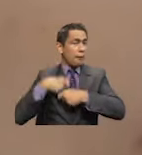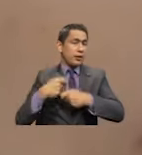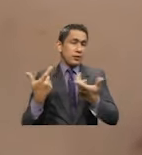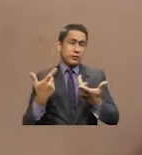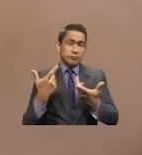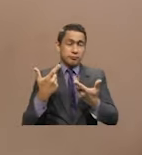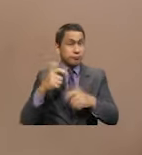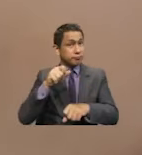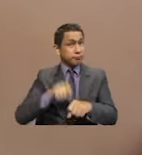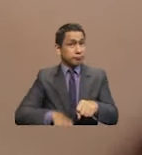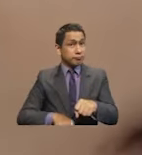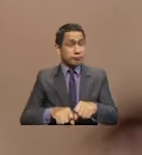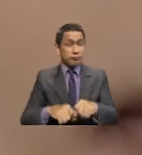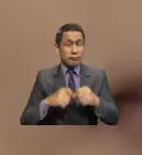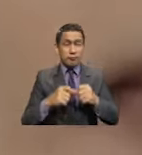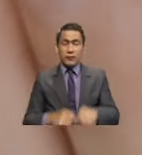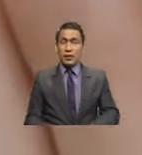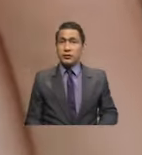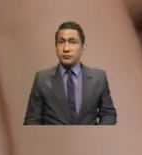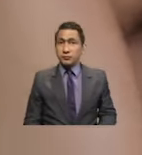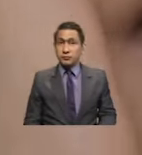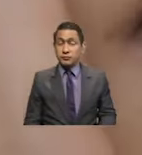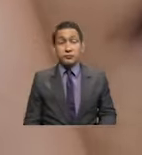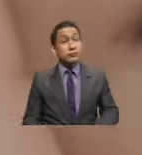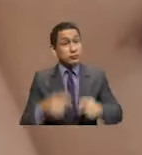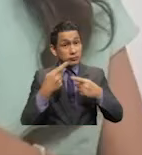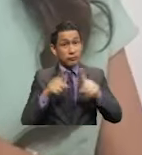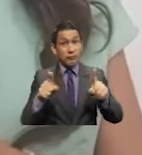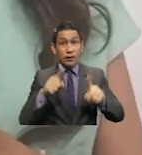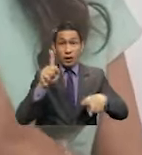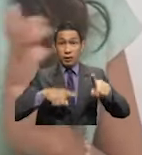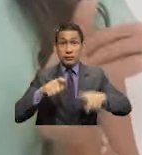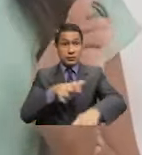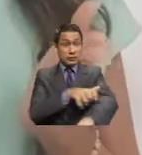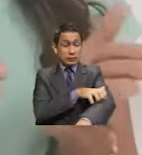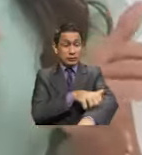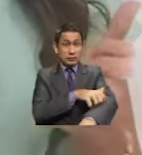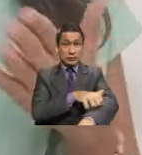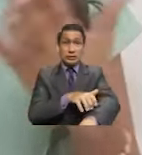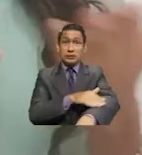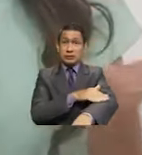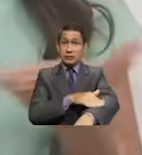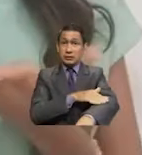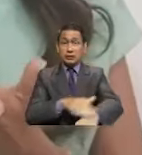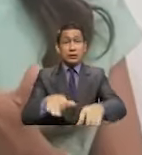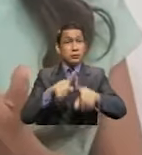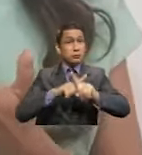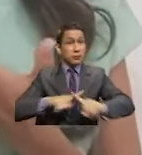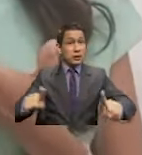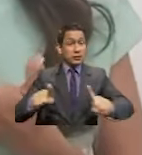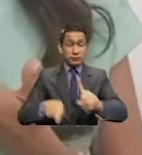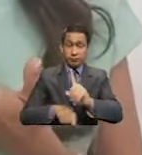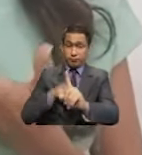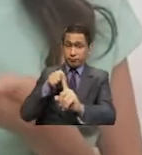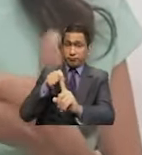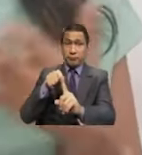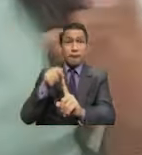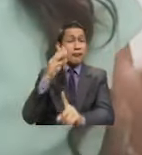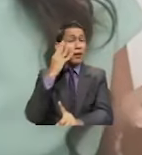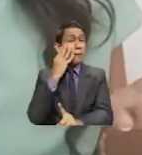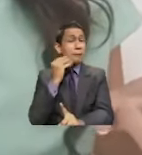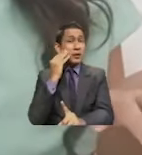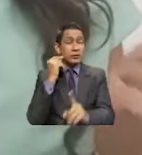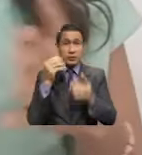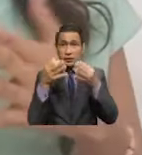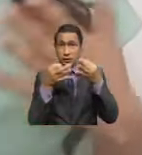desde que no funcione hasta provocar irritaciones y daños. Nadia Figueroa, licenciada en estética y cosmetóloga, detalla,